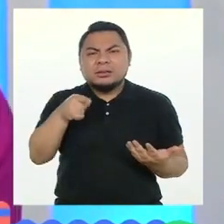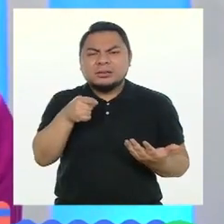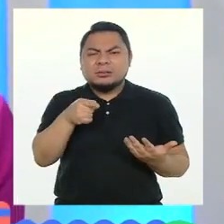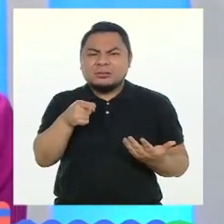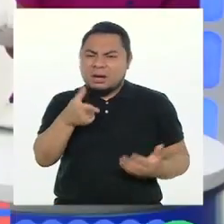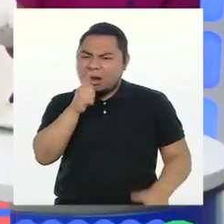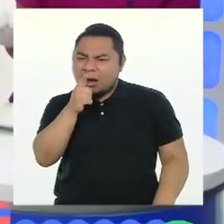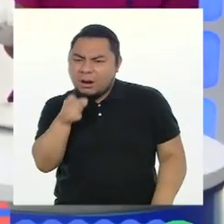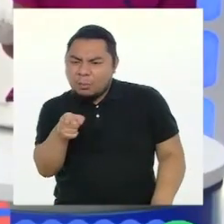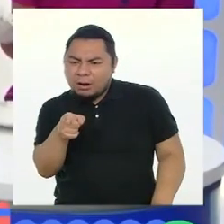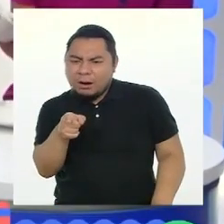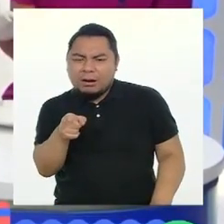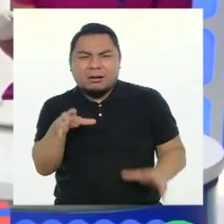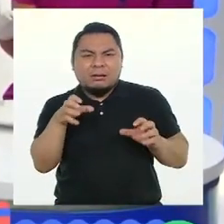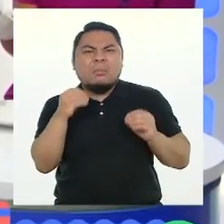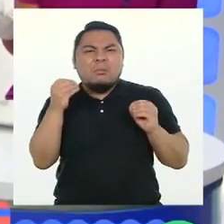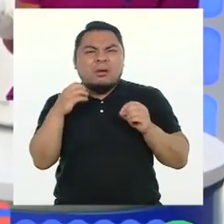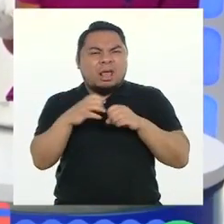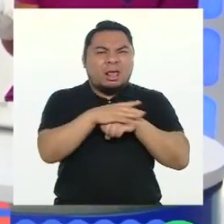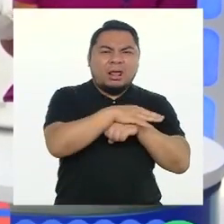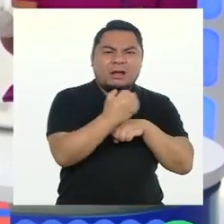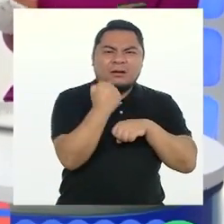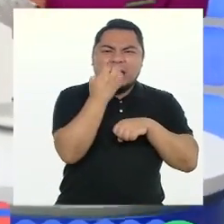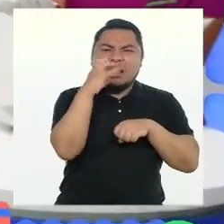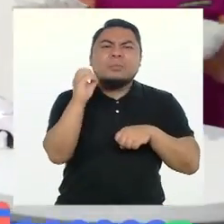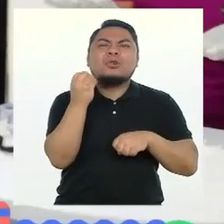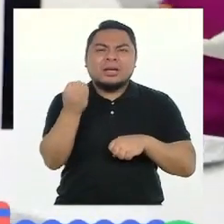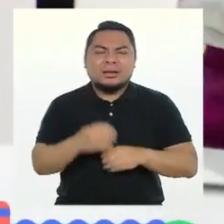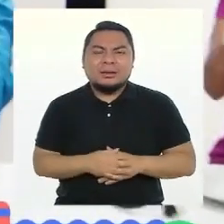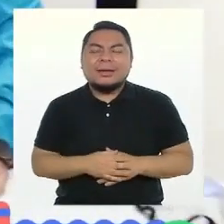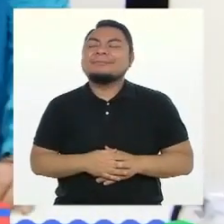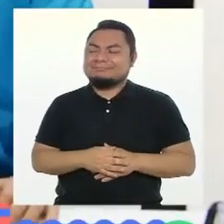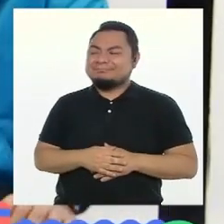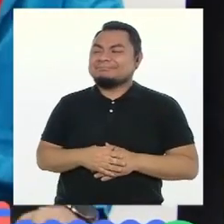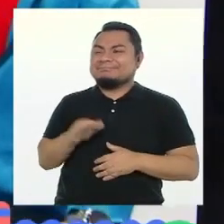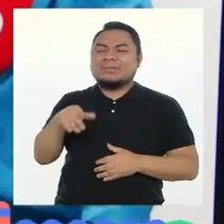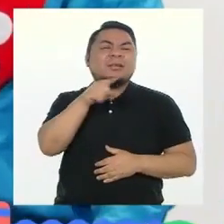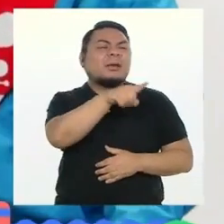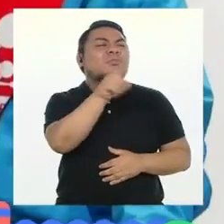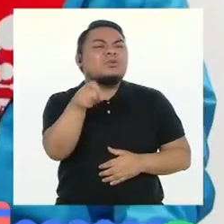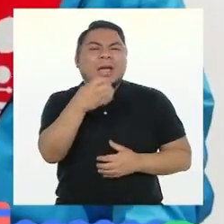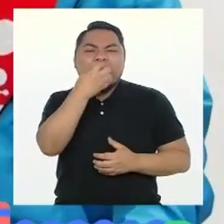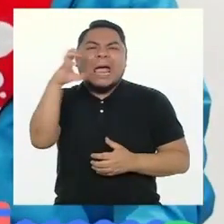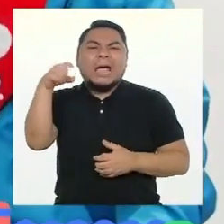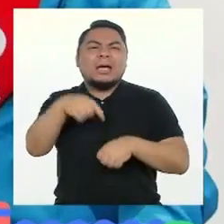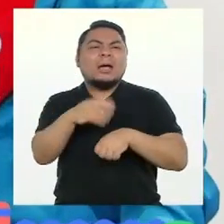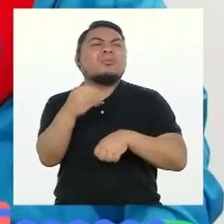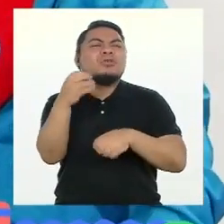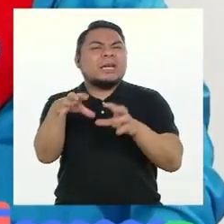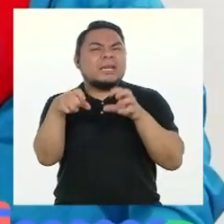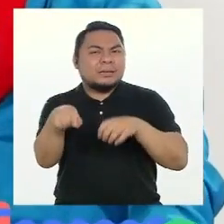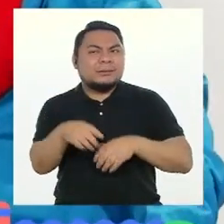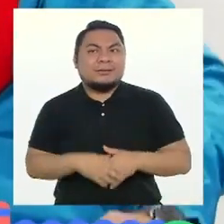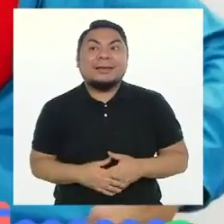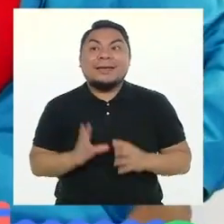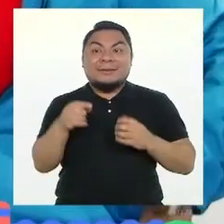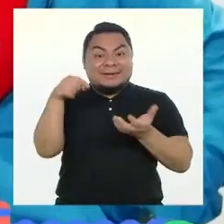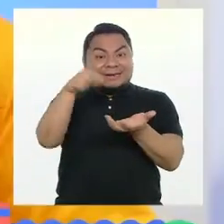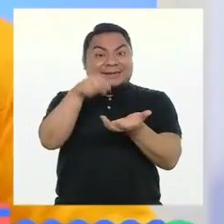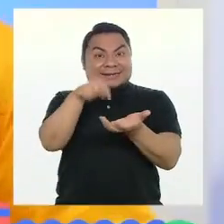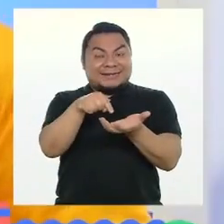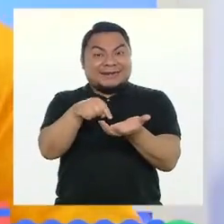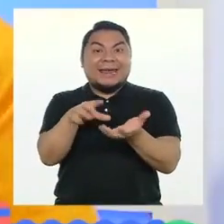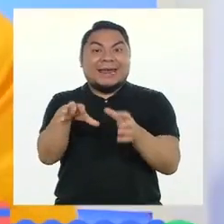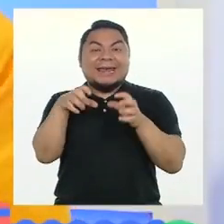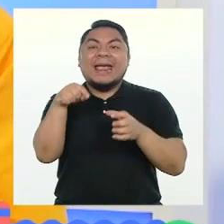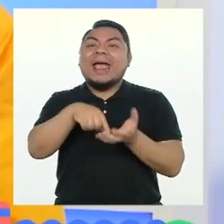agua, ¿por qué me voy a quemar? Buena pregunta. A ver, Manuel, ¿por qué este hielo quema? Porque este hielo no está hecho de